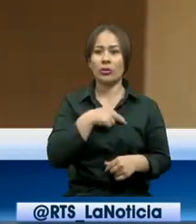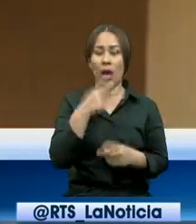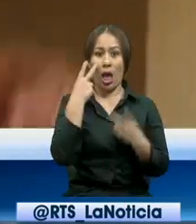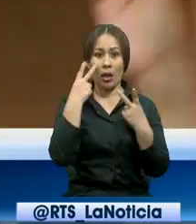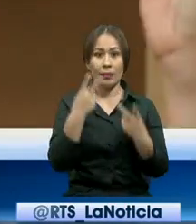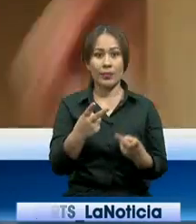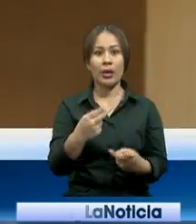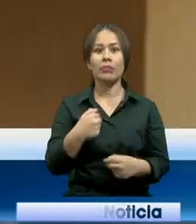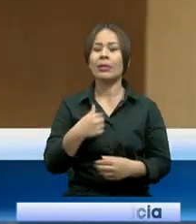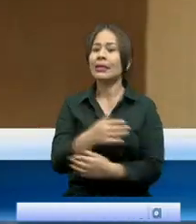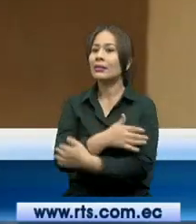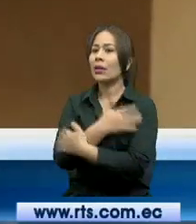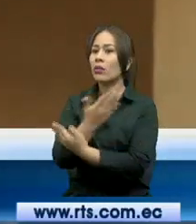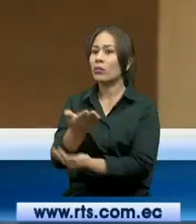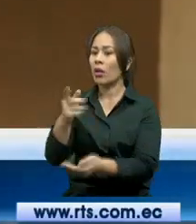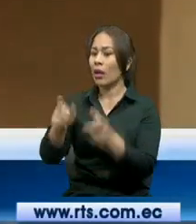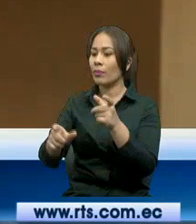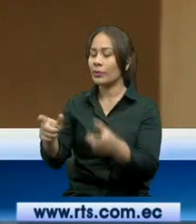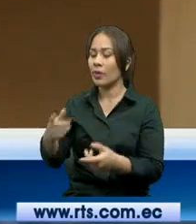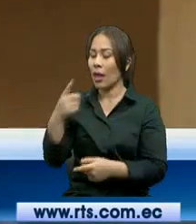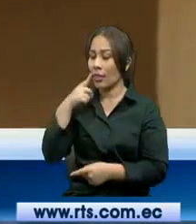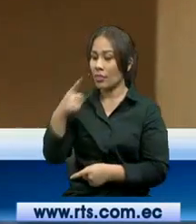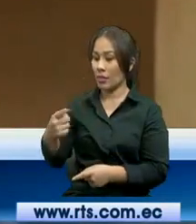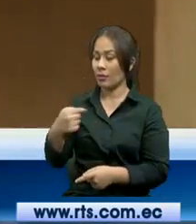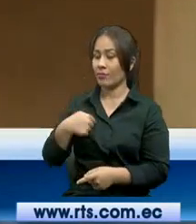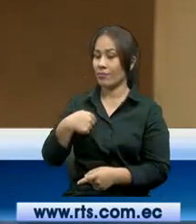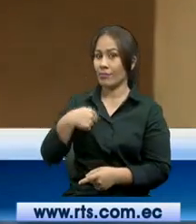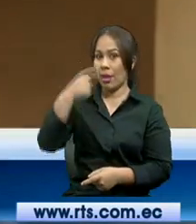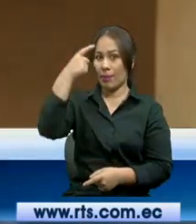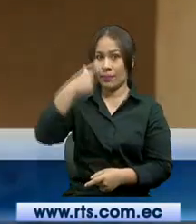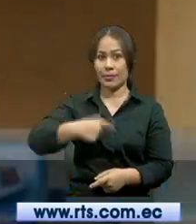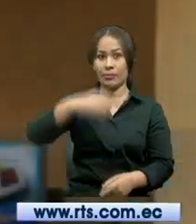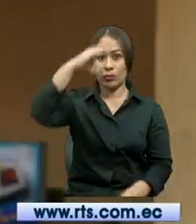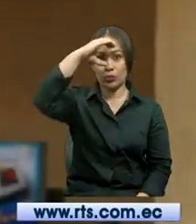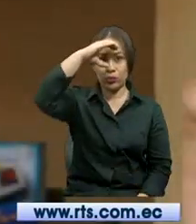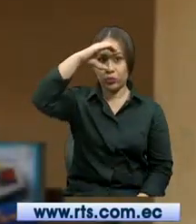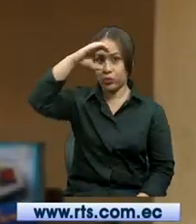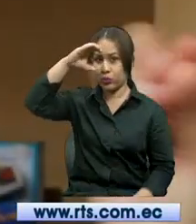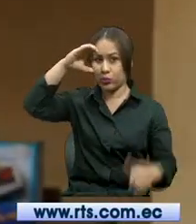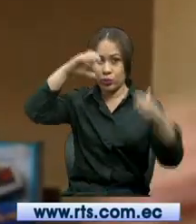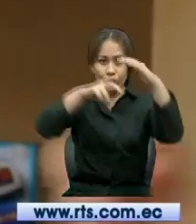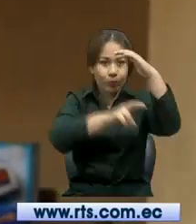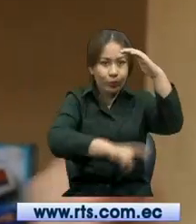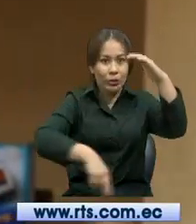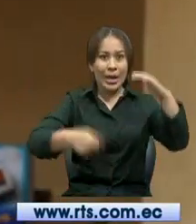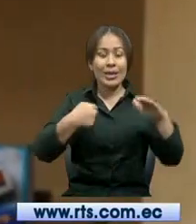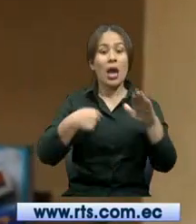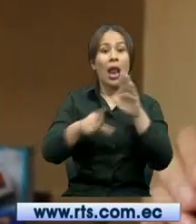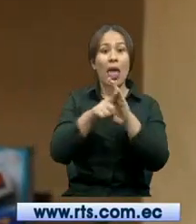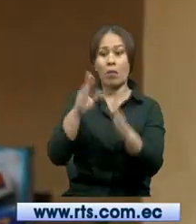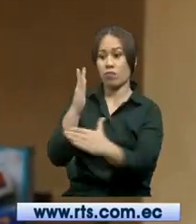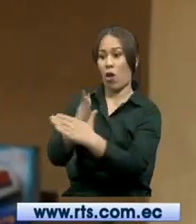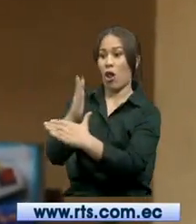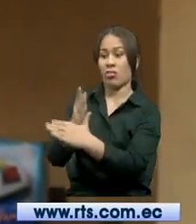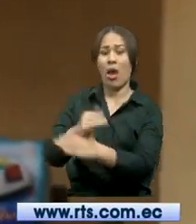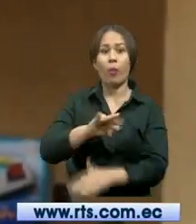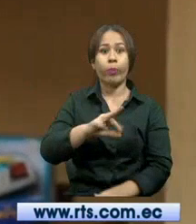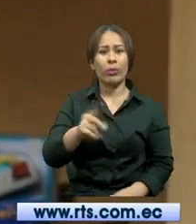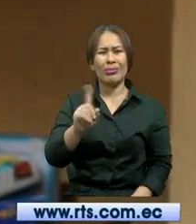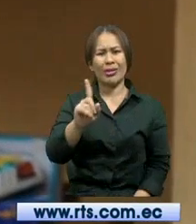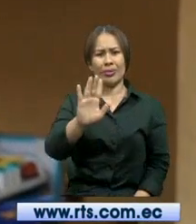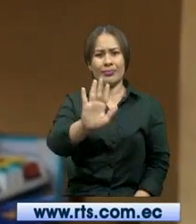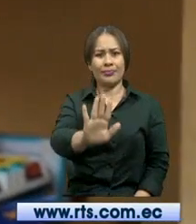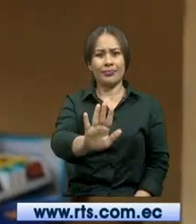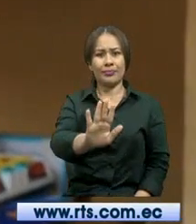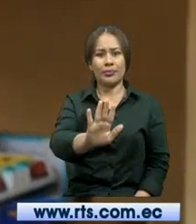a saludar a la gente, a decirles que el minero artesanal dentro de la ley no va a ser perseguido como delincuente y